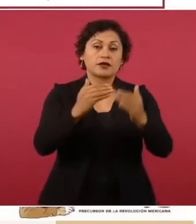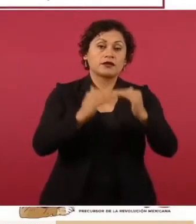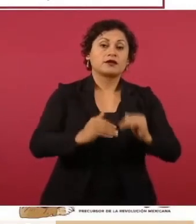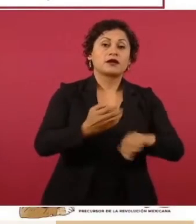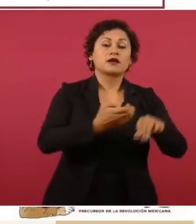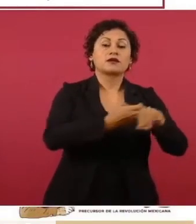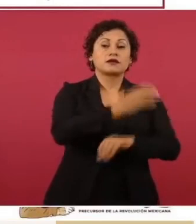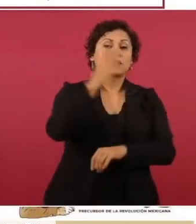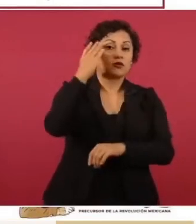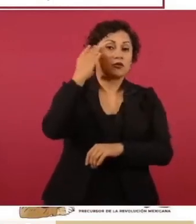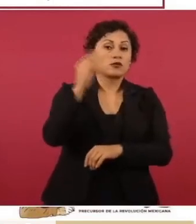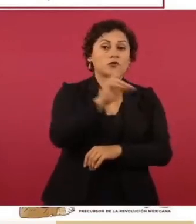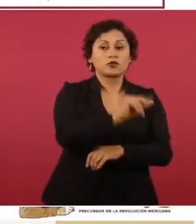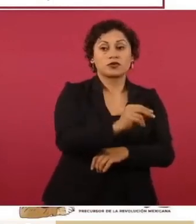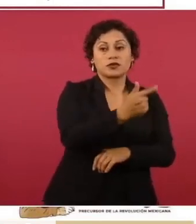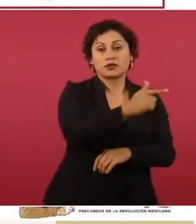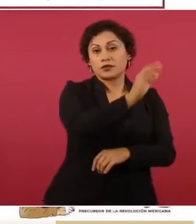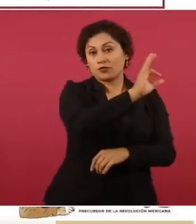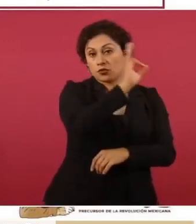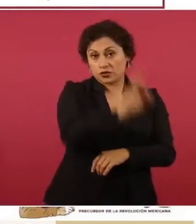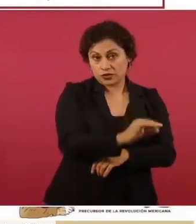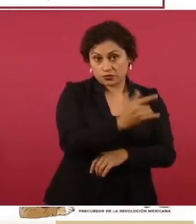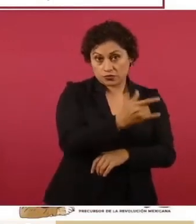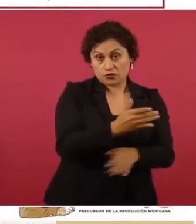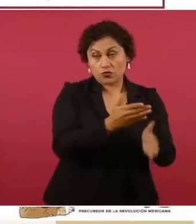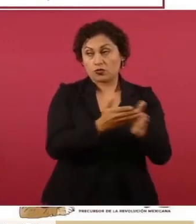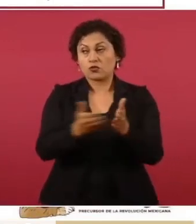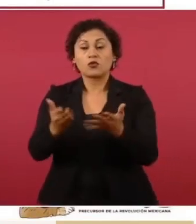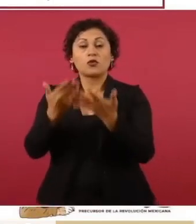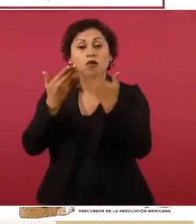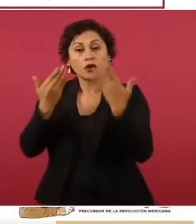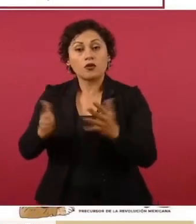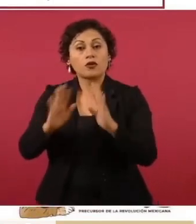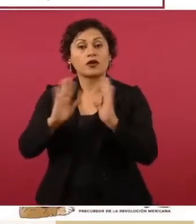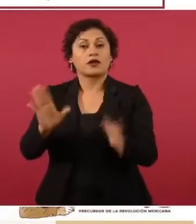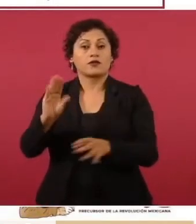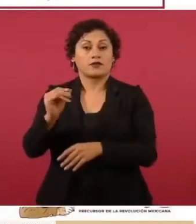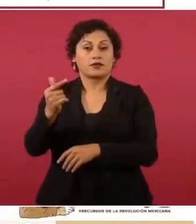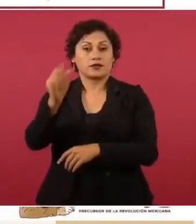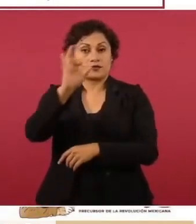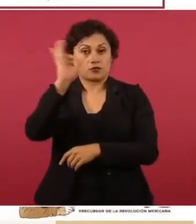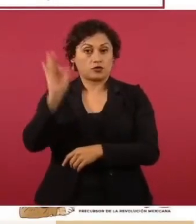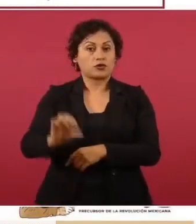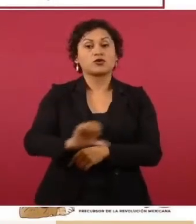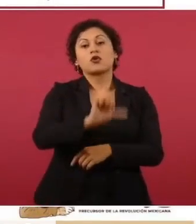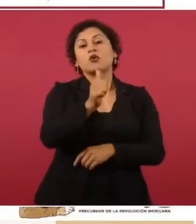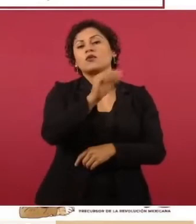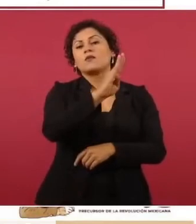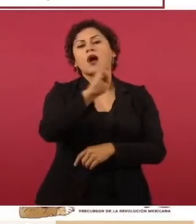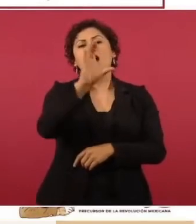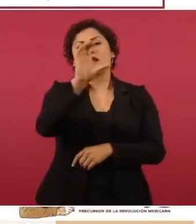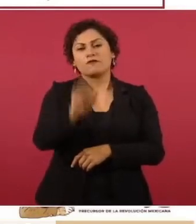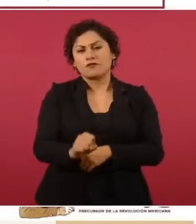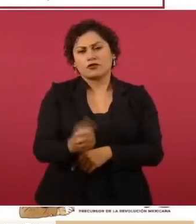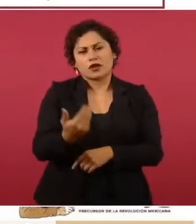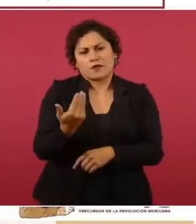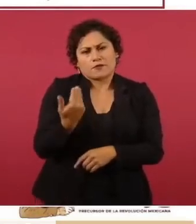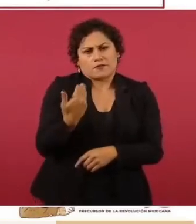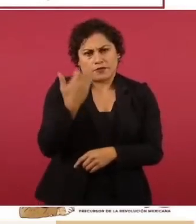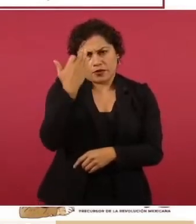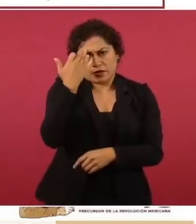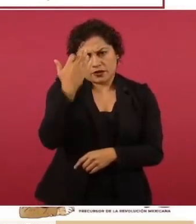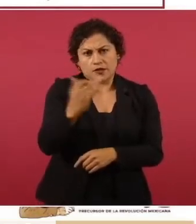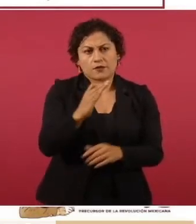en 87% en julio, estamos ya hoy en 97%. Y en Baja California, que llevamos menos tiempo, pasamos ya del